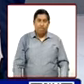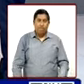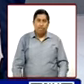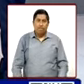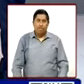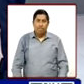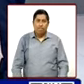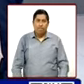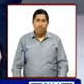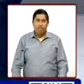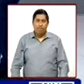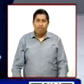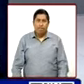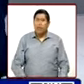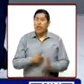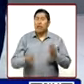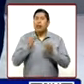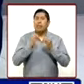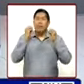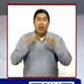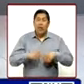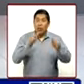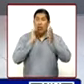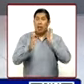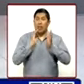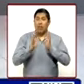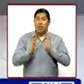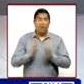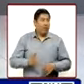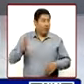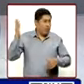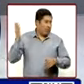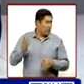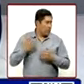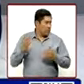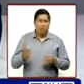¿Qué más pasa? Seguimos hablando de la participación.